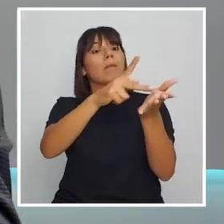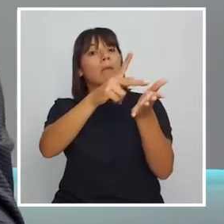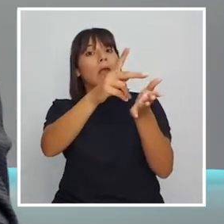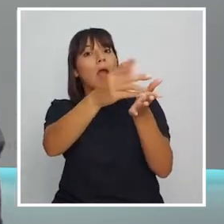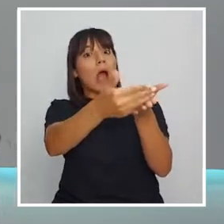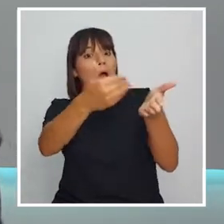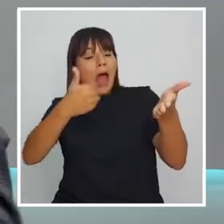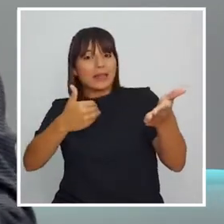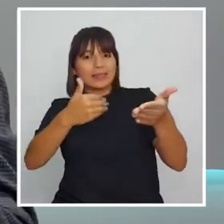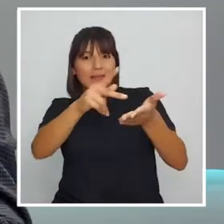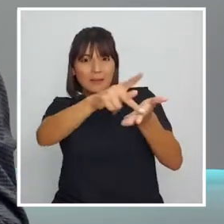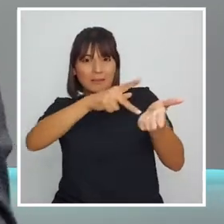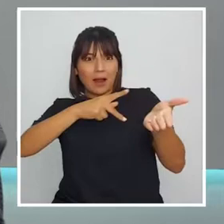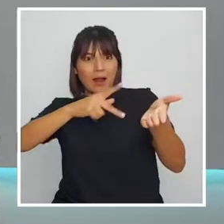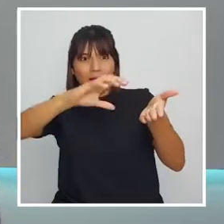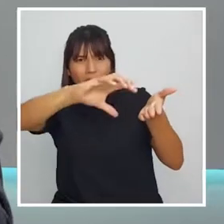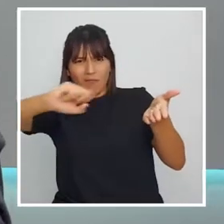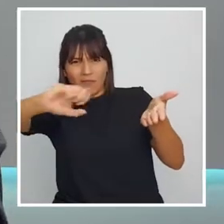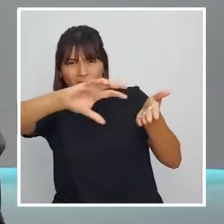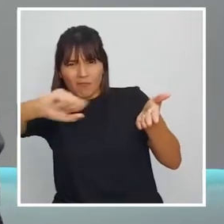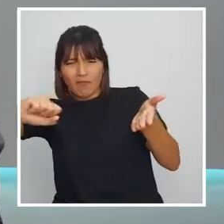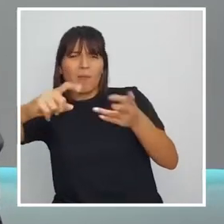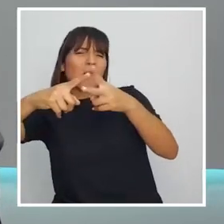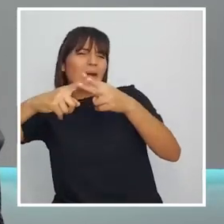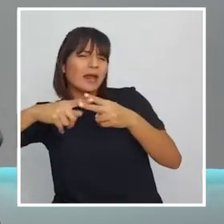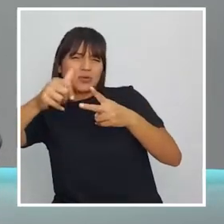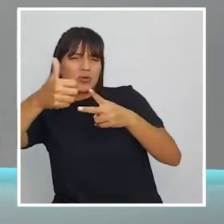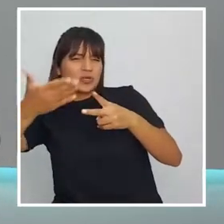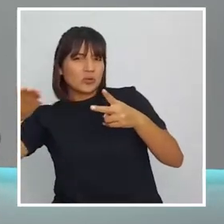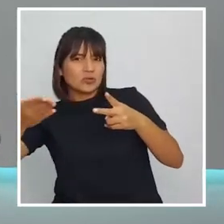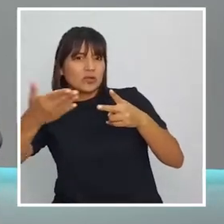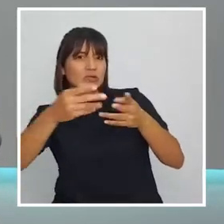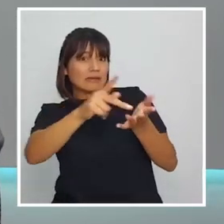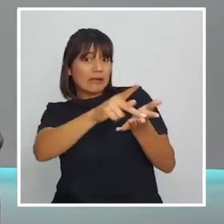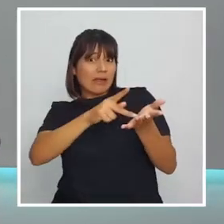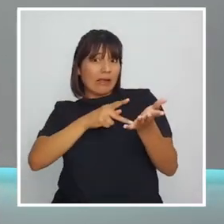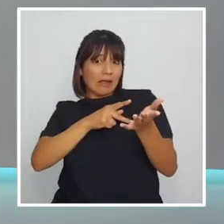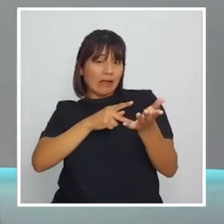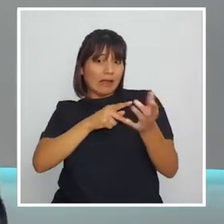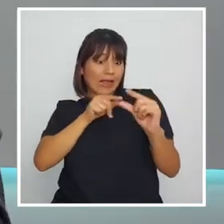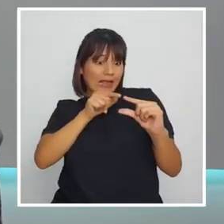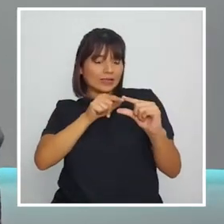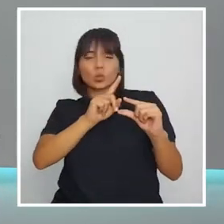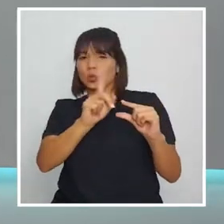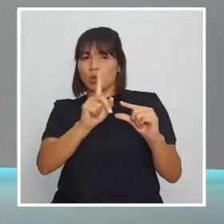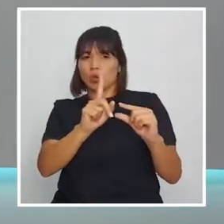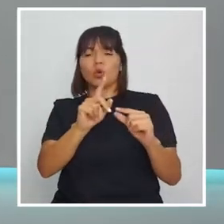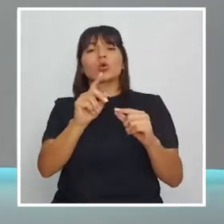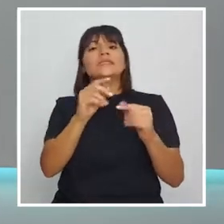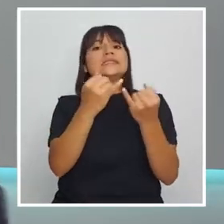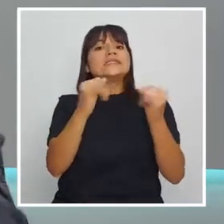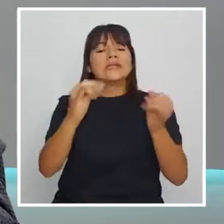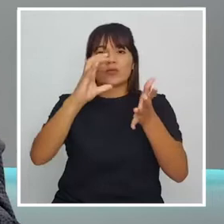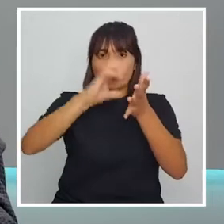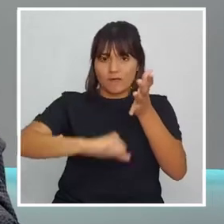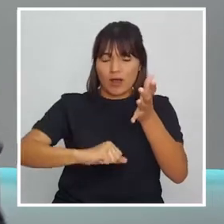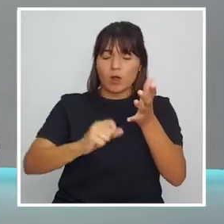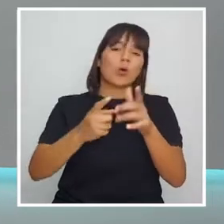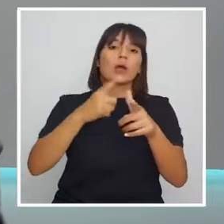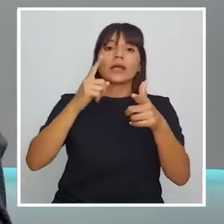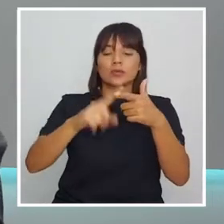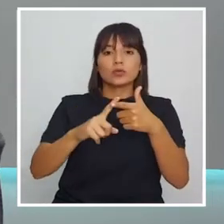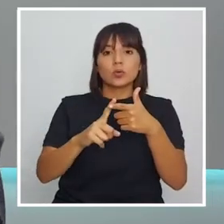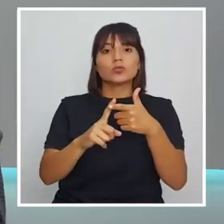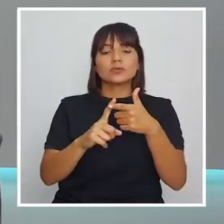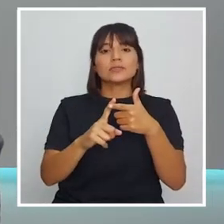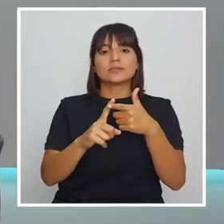toma, si mi salario bruto es de 600,000 colones y yo recibo normalmente 500,000, lo calculo con los 600,